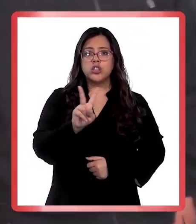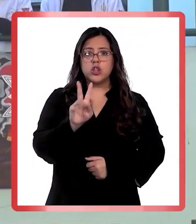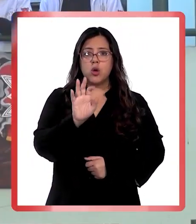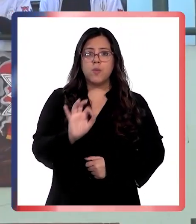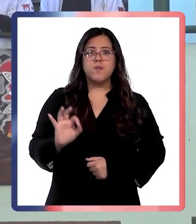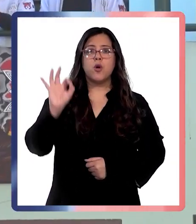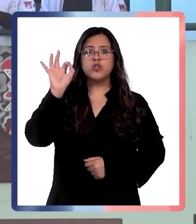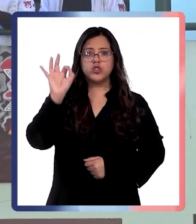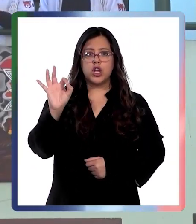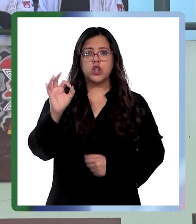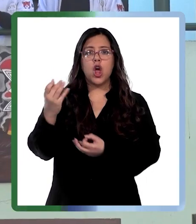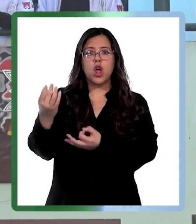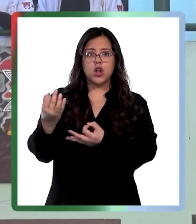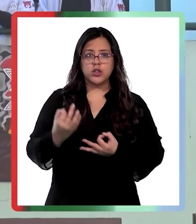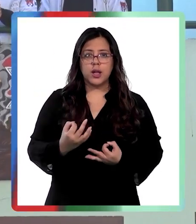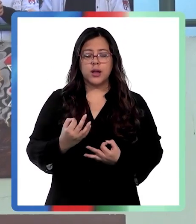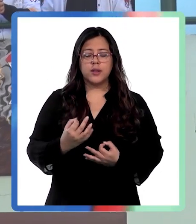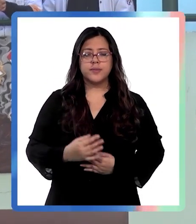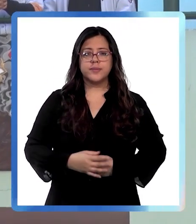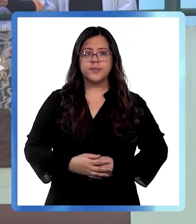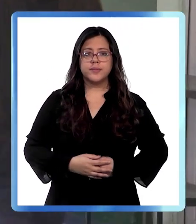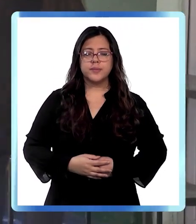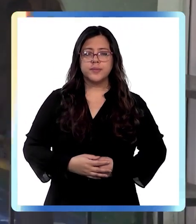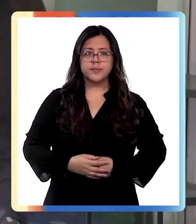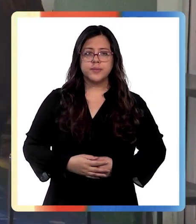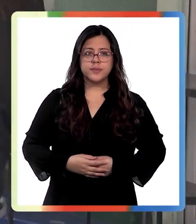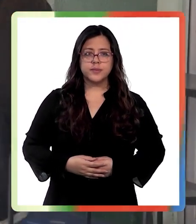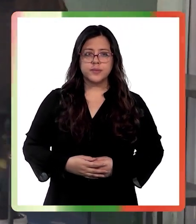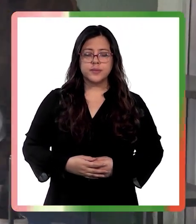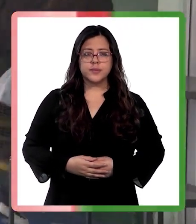un 82% de cobertura.